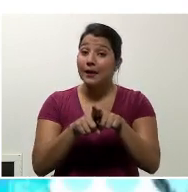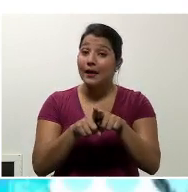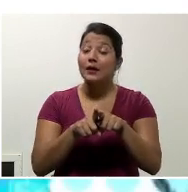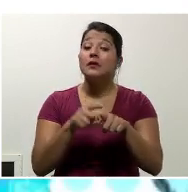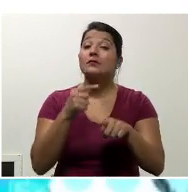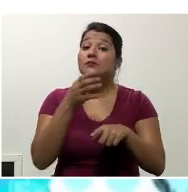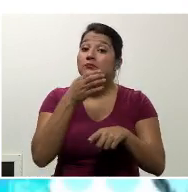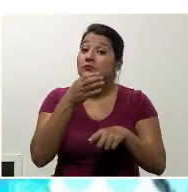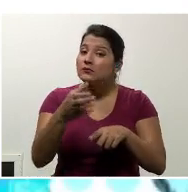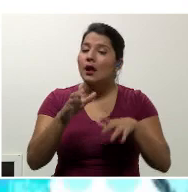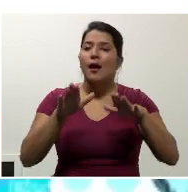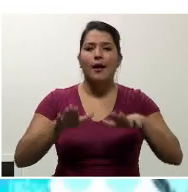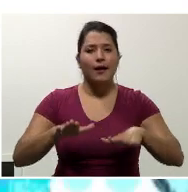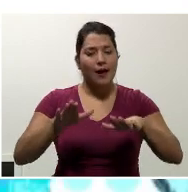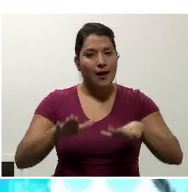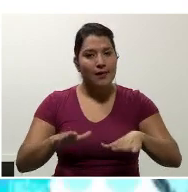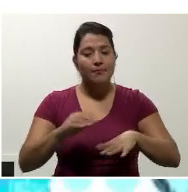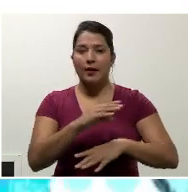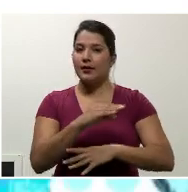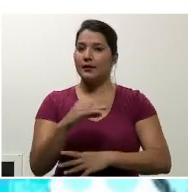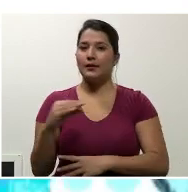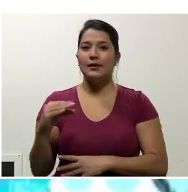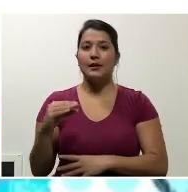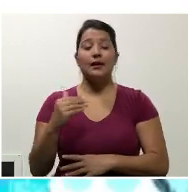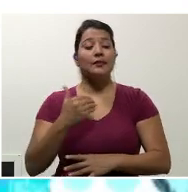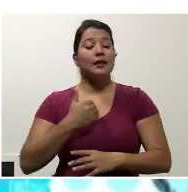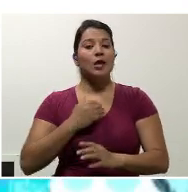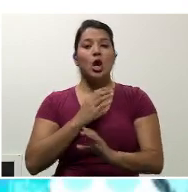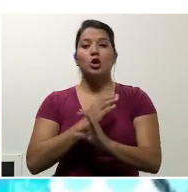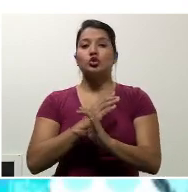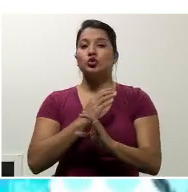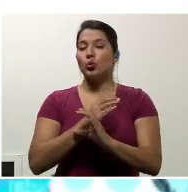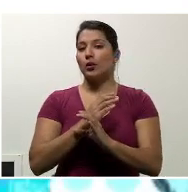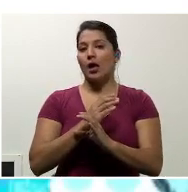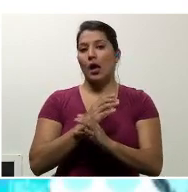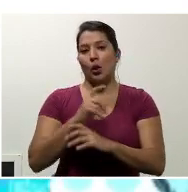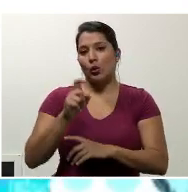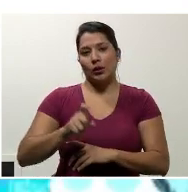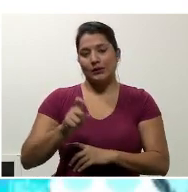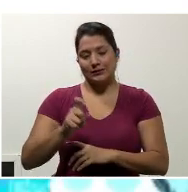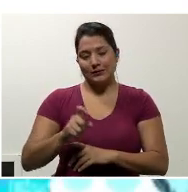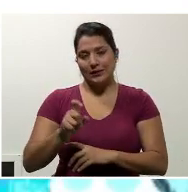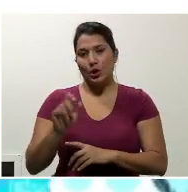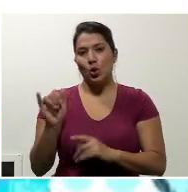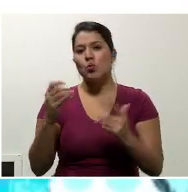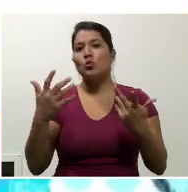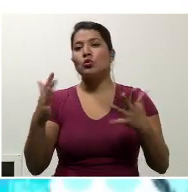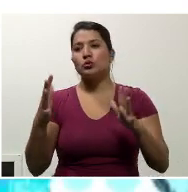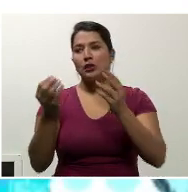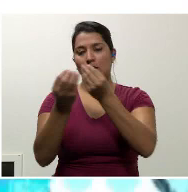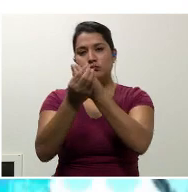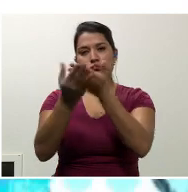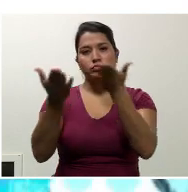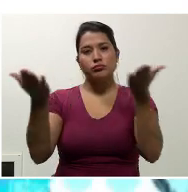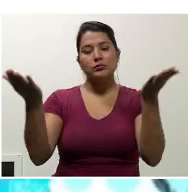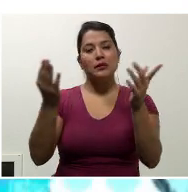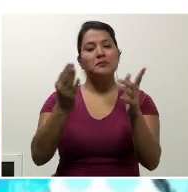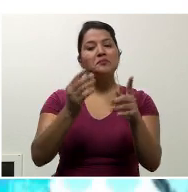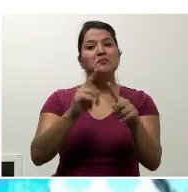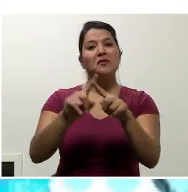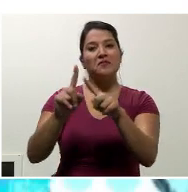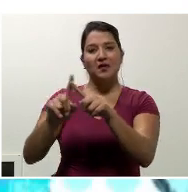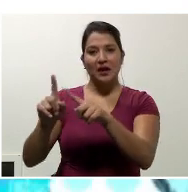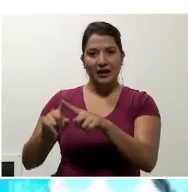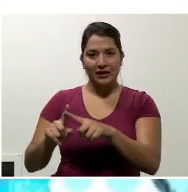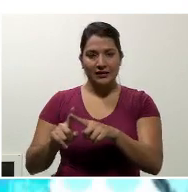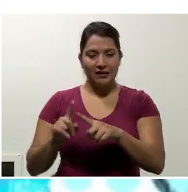la calma y tener evidentemente los cuidados que se han estado pues ya indicando en diferentes medios de nuestro país por parte de